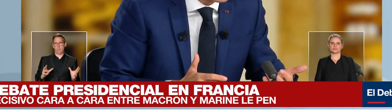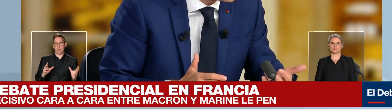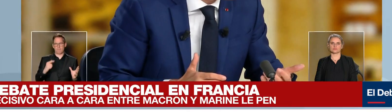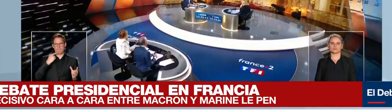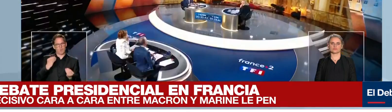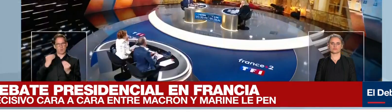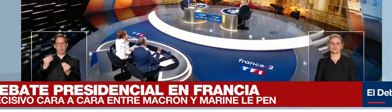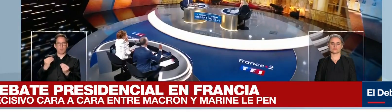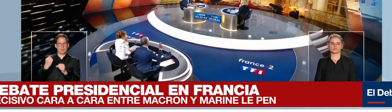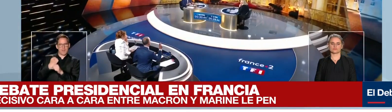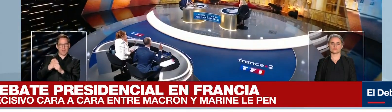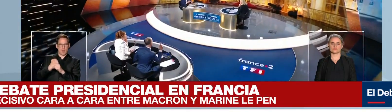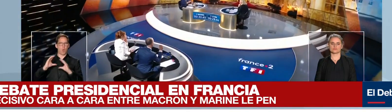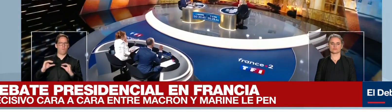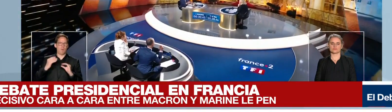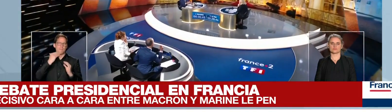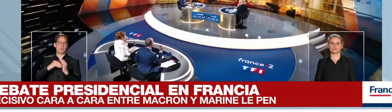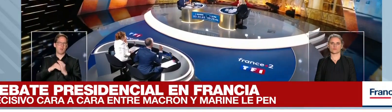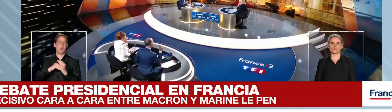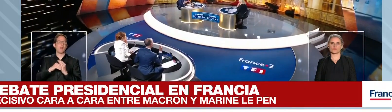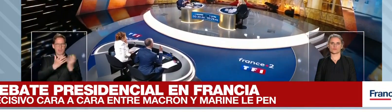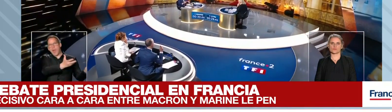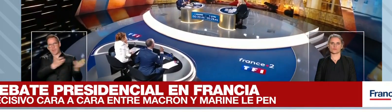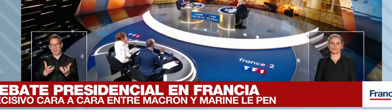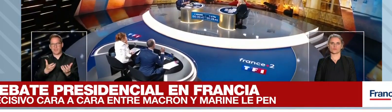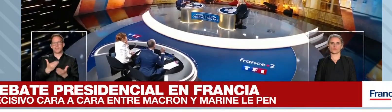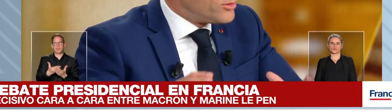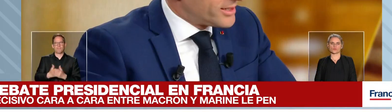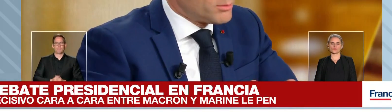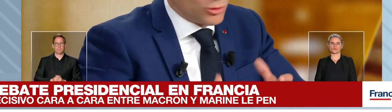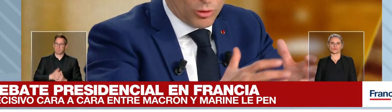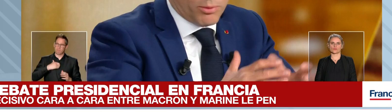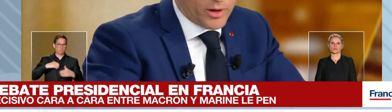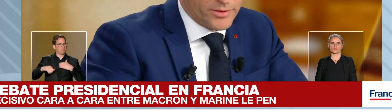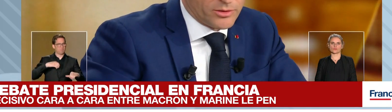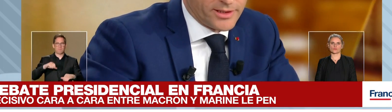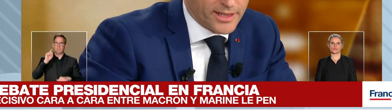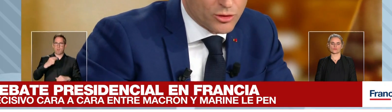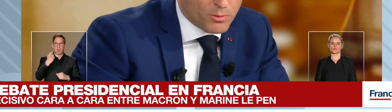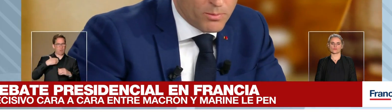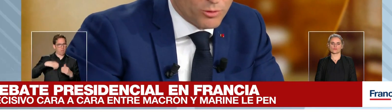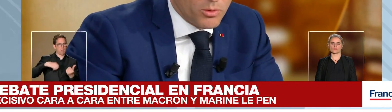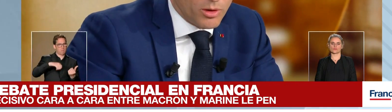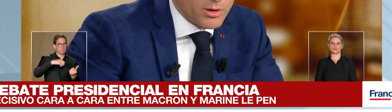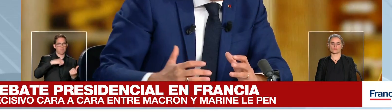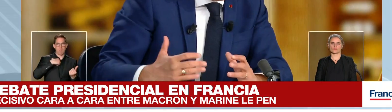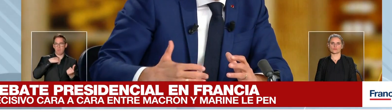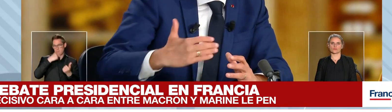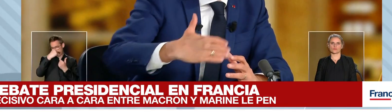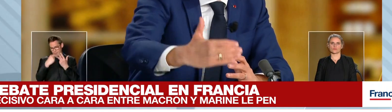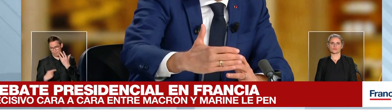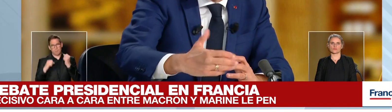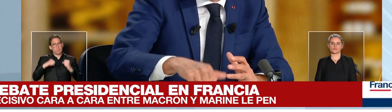que mejorar las condiciones de trabajo para poder llevarlos a trabajar de nuevo, mantener las inversiones y una serie de medidas que yo